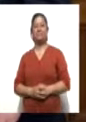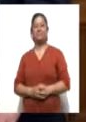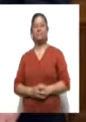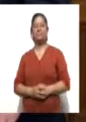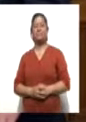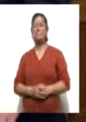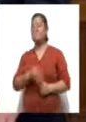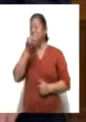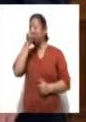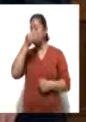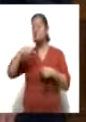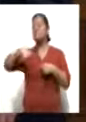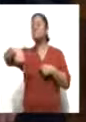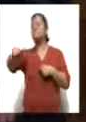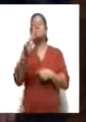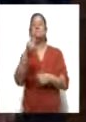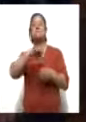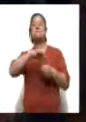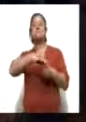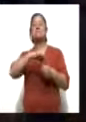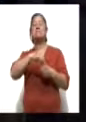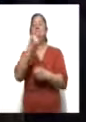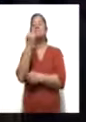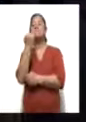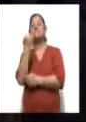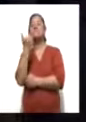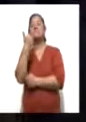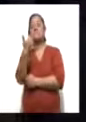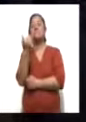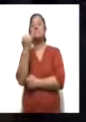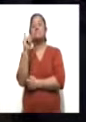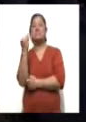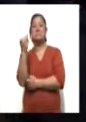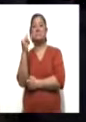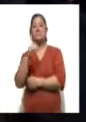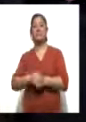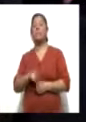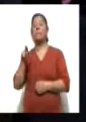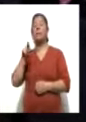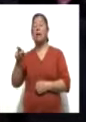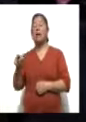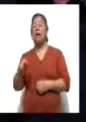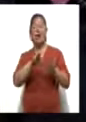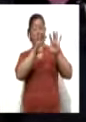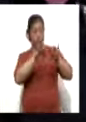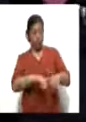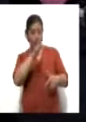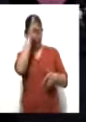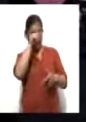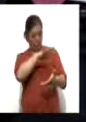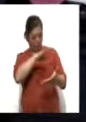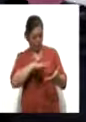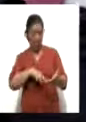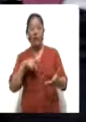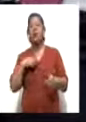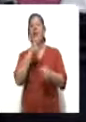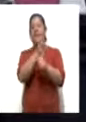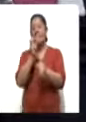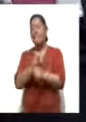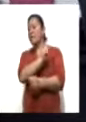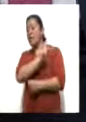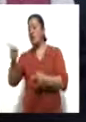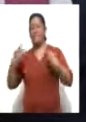a las elecciones del próximo 6 de junio. En dicho acuerdo, el presidente López Obrador exhorta a los 32 mandatarios estatales